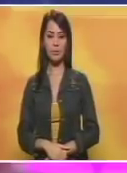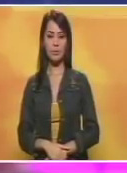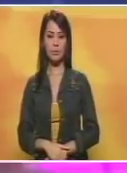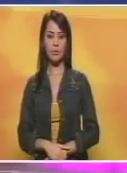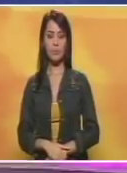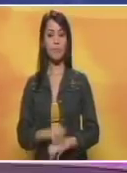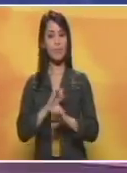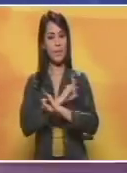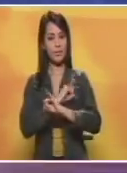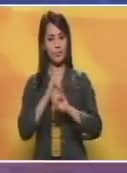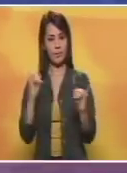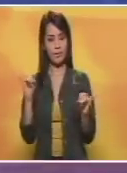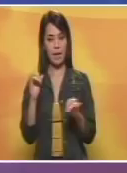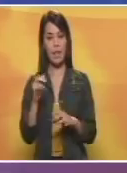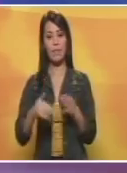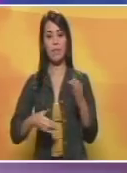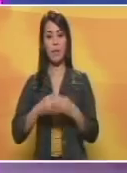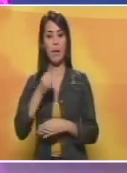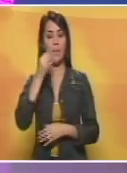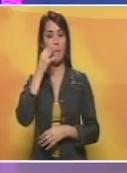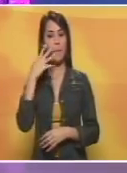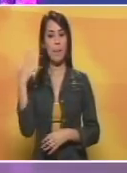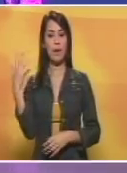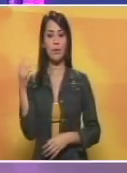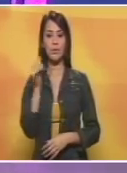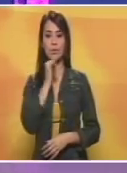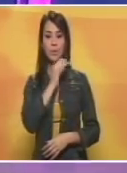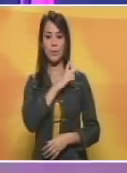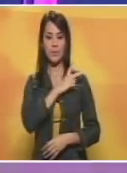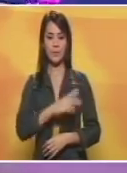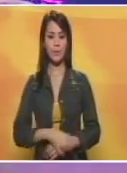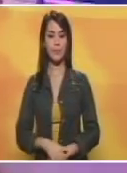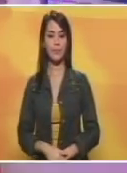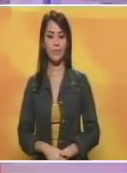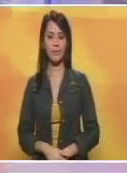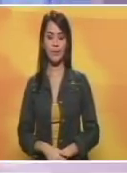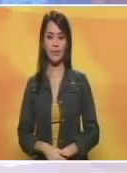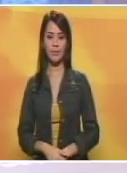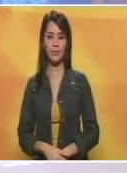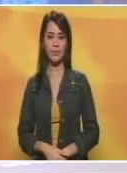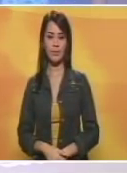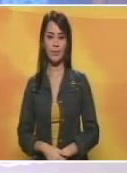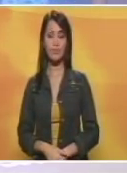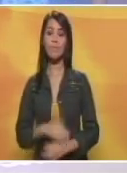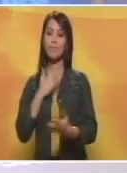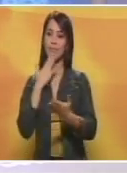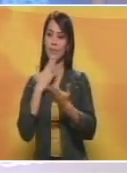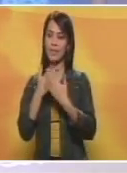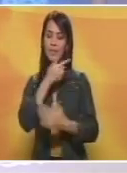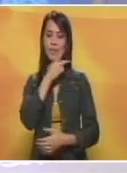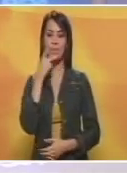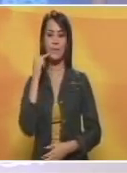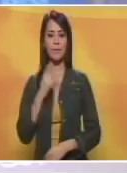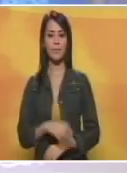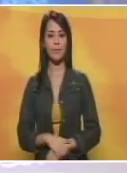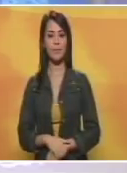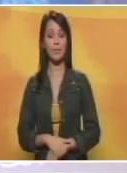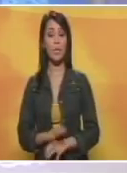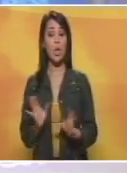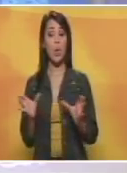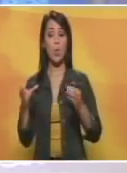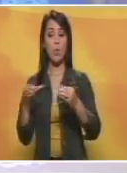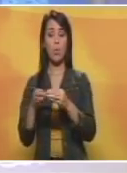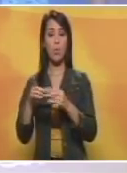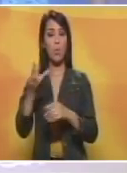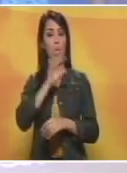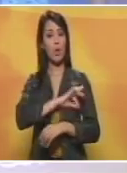así llegamos al final de las noticias del espectáculo sigan con más de eso noticiero venevisión gracias ariel y tras sostener una reunión con